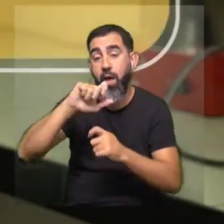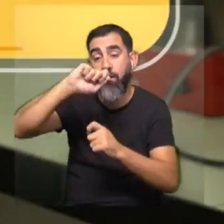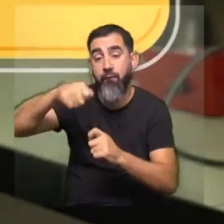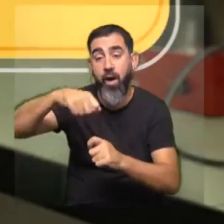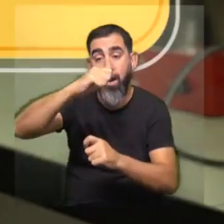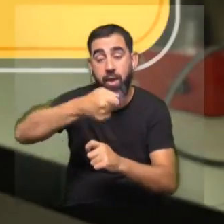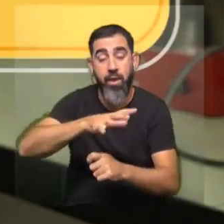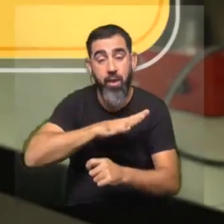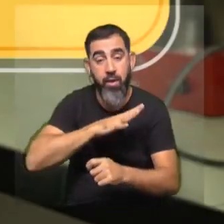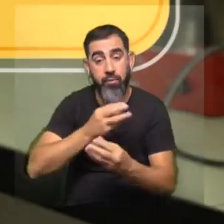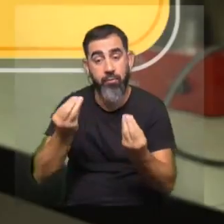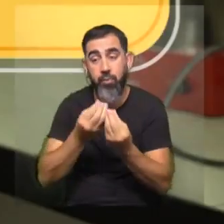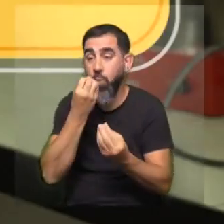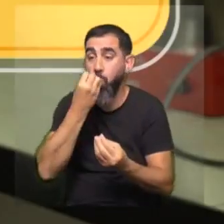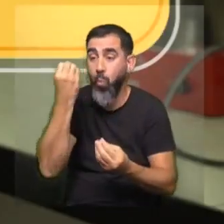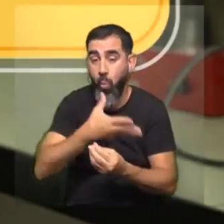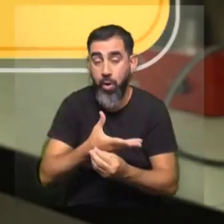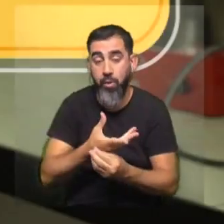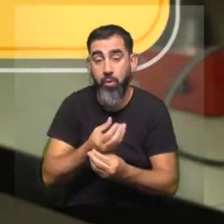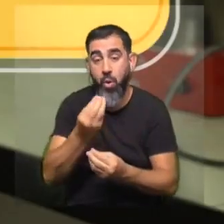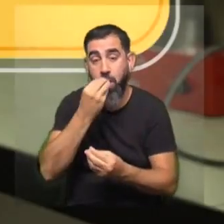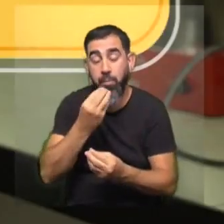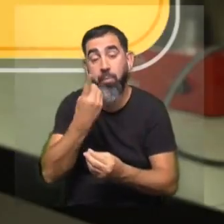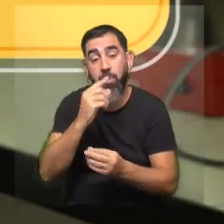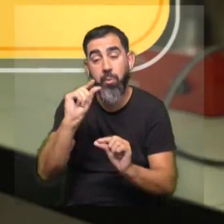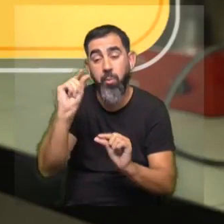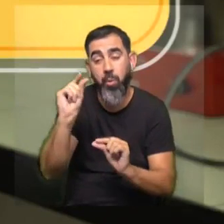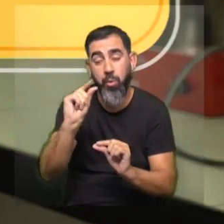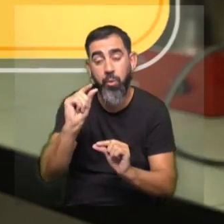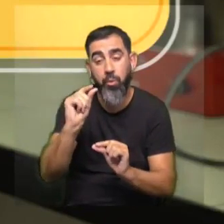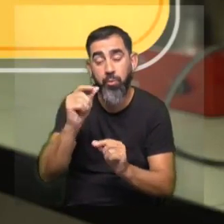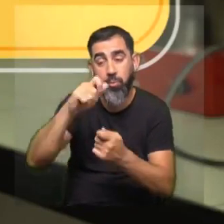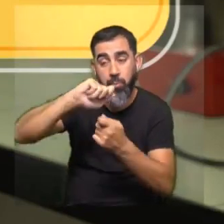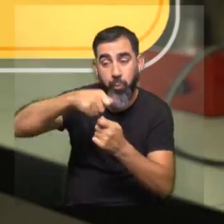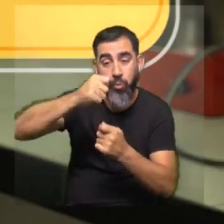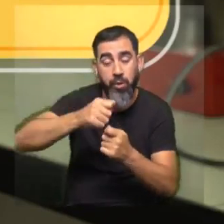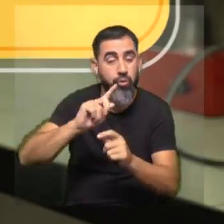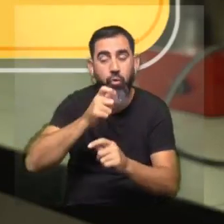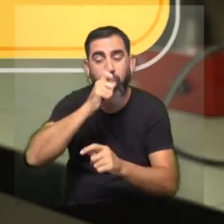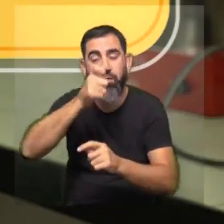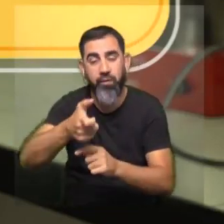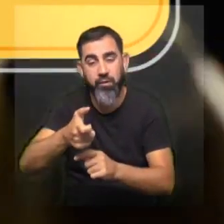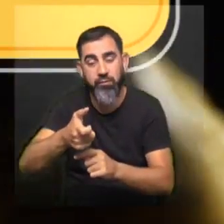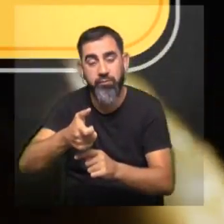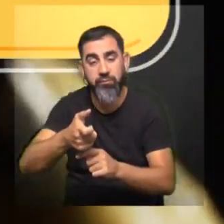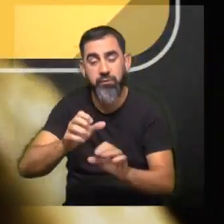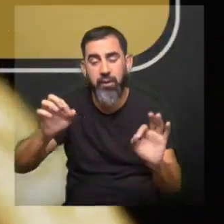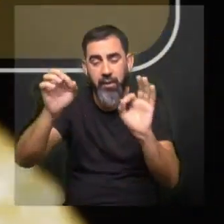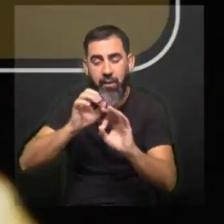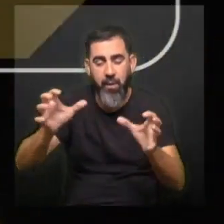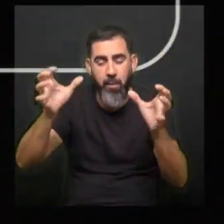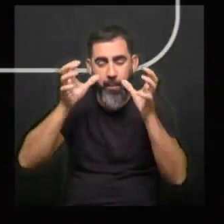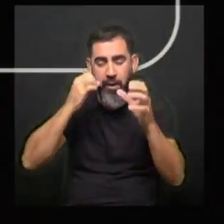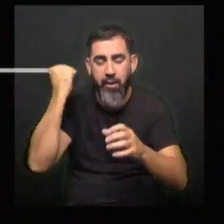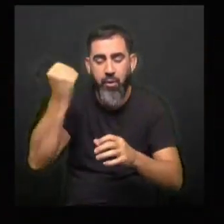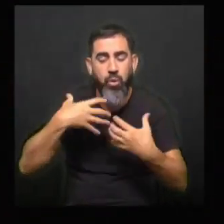mucho potasio y es muy bueno. Y el hecho de tener un pequeño porcentaje de potasio no implica ningún riesgo importante